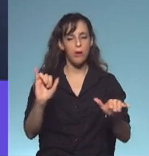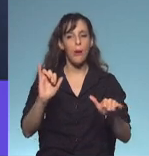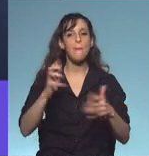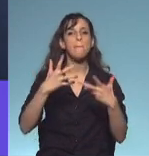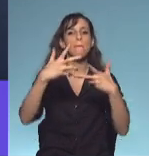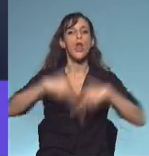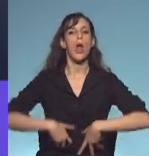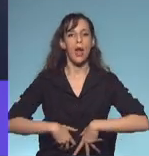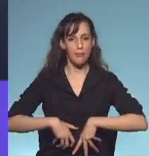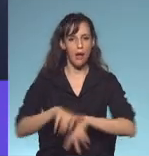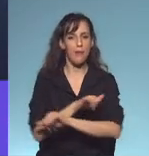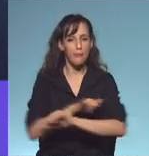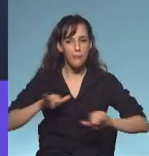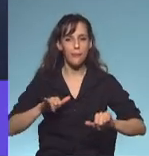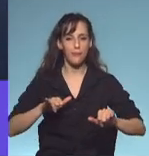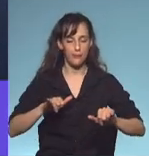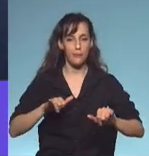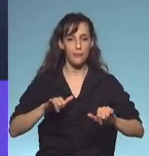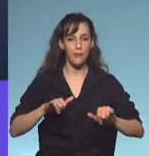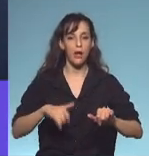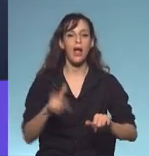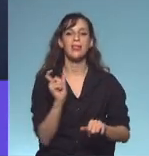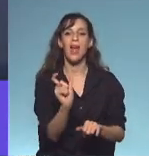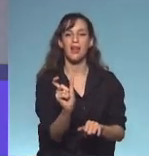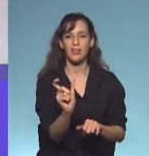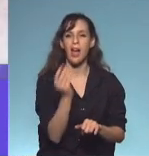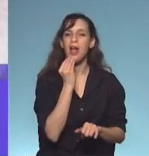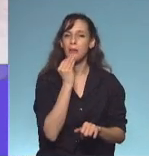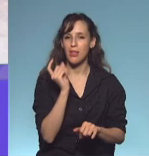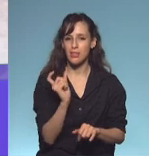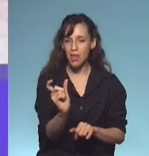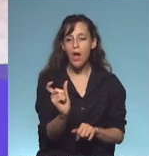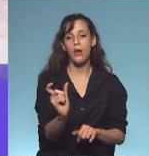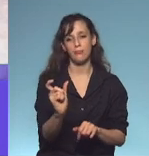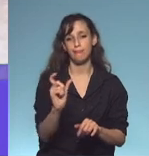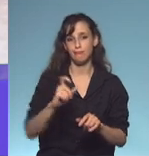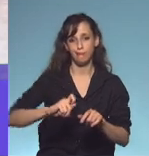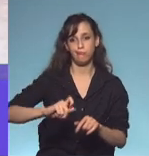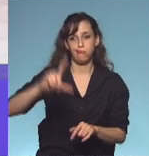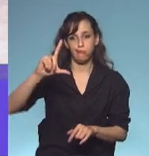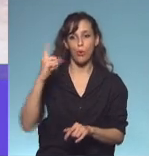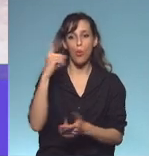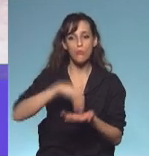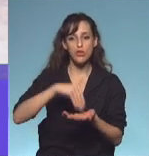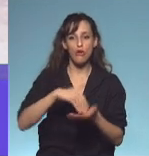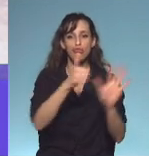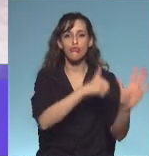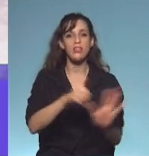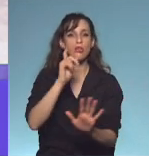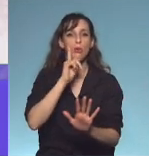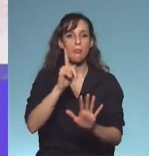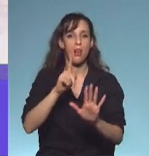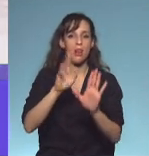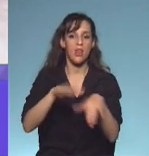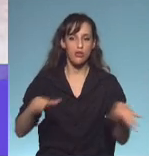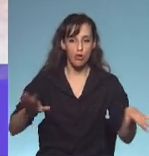de incluir en lo que es la tarjeta alimentar a más de 1.600.000 nuevos niños hasta 14